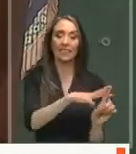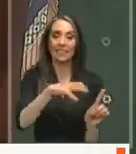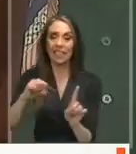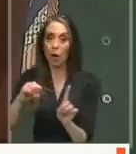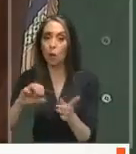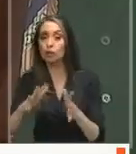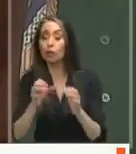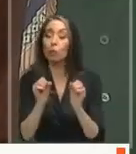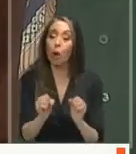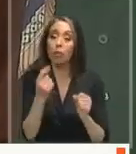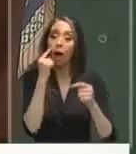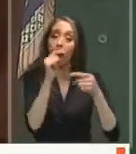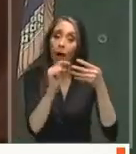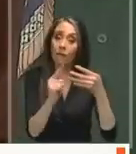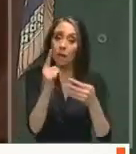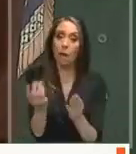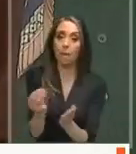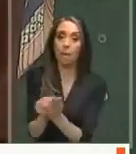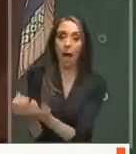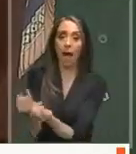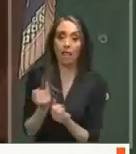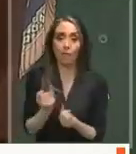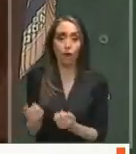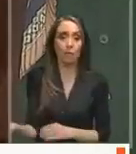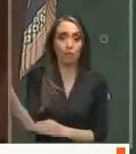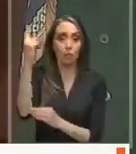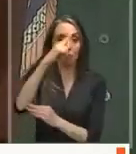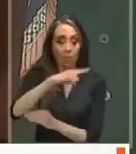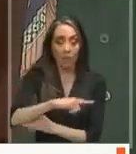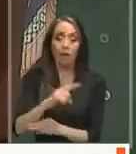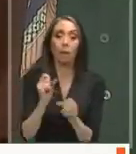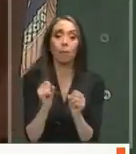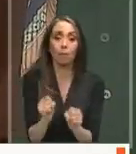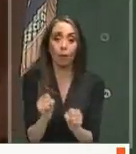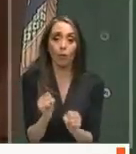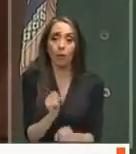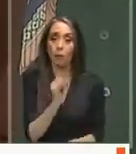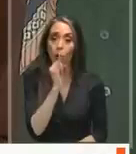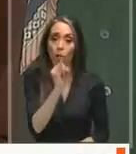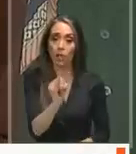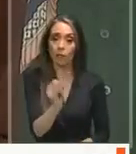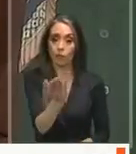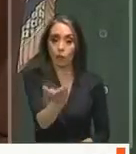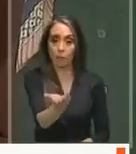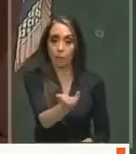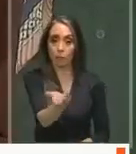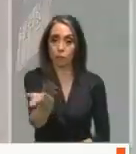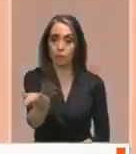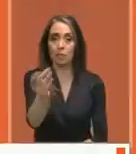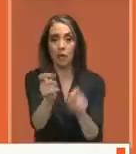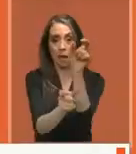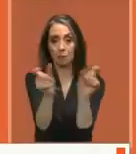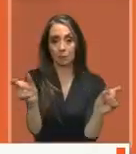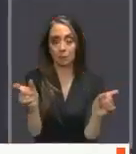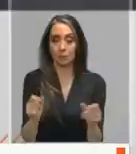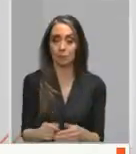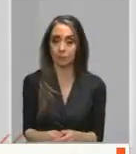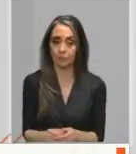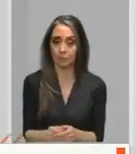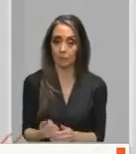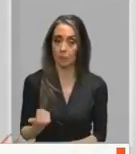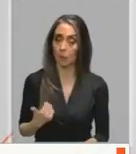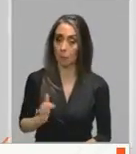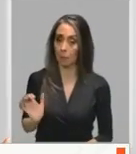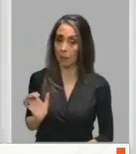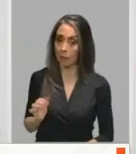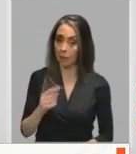concluyente, y esperamos que con mayor información durante el día podamos, por supuesto, entregárselas a ustedes y a la opinión pública. Según la PDI,